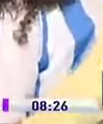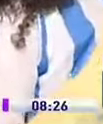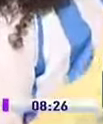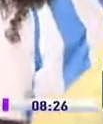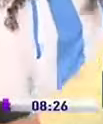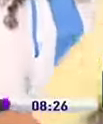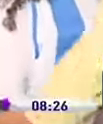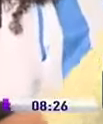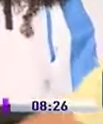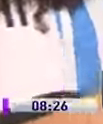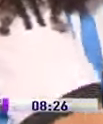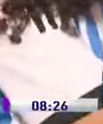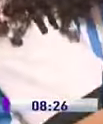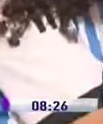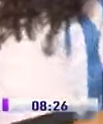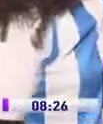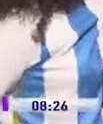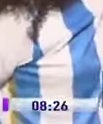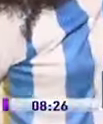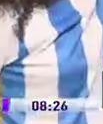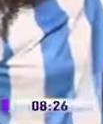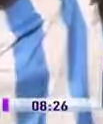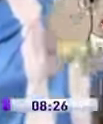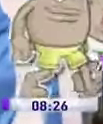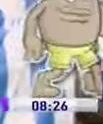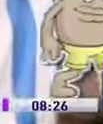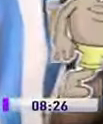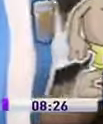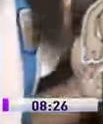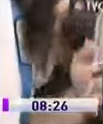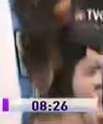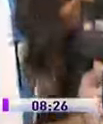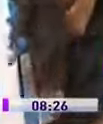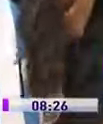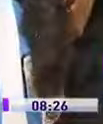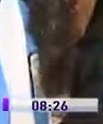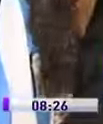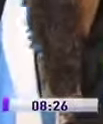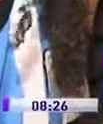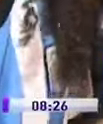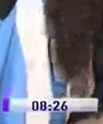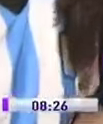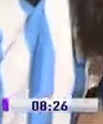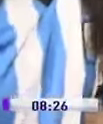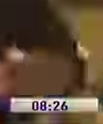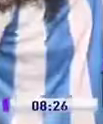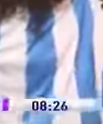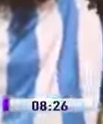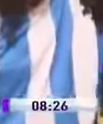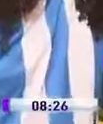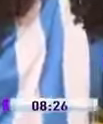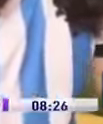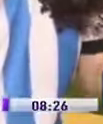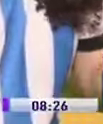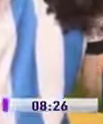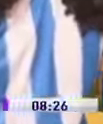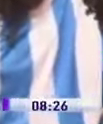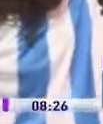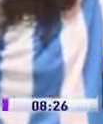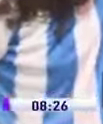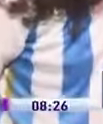tenés que jugar con garra y mirá. ¿Y los huevos dónde están? En el desayuno. Me faltaron ya. Desayuno, viste. Saludos, un saludo a toda la gente. Estamos acá